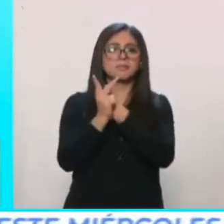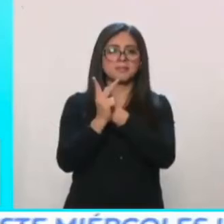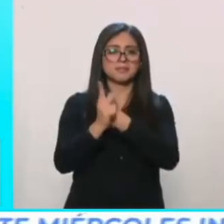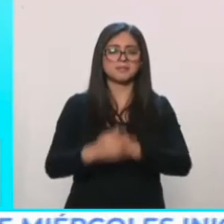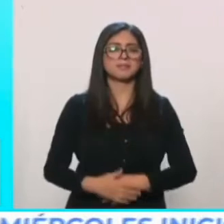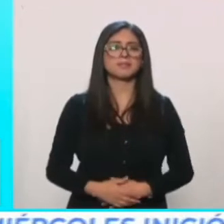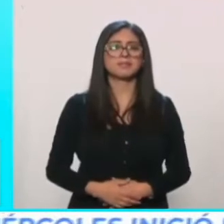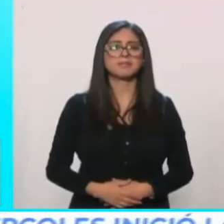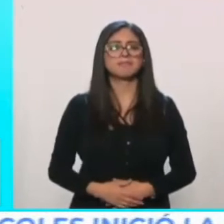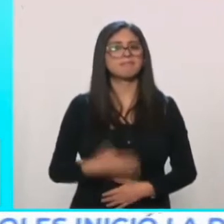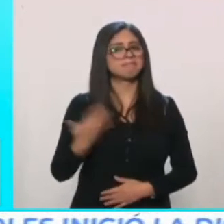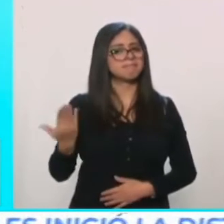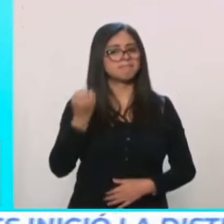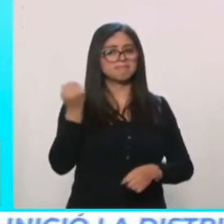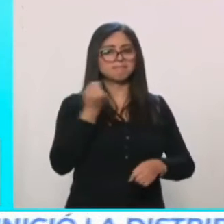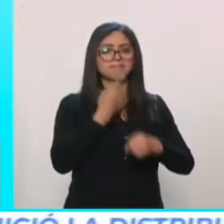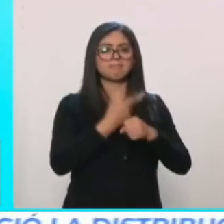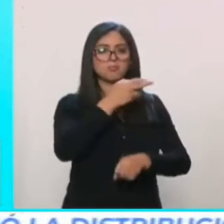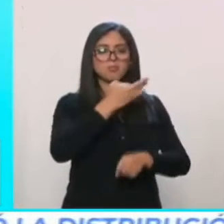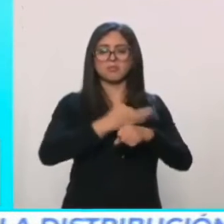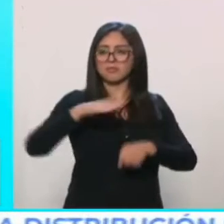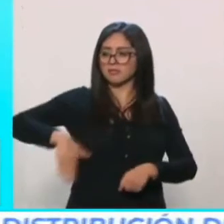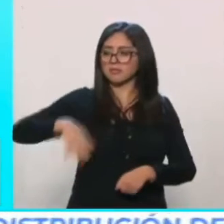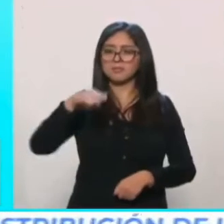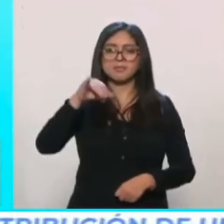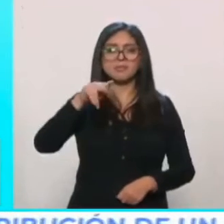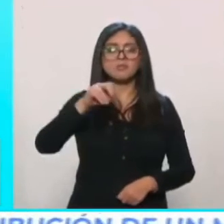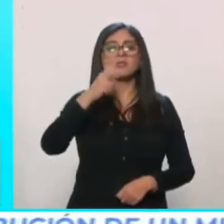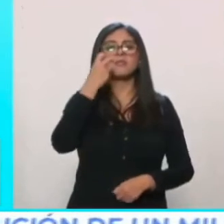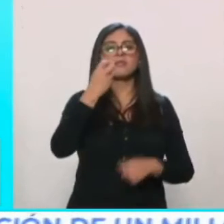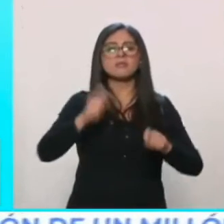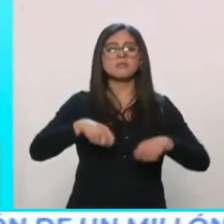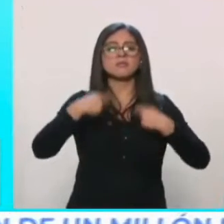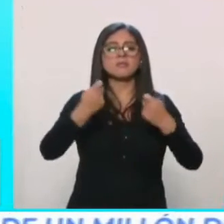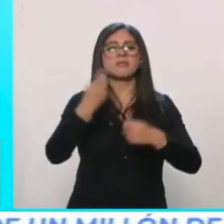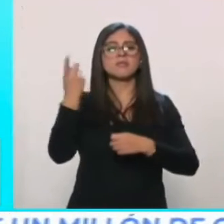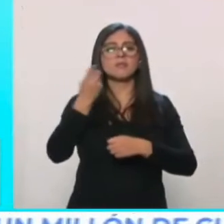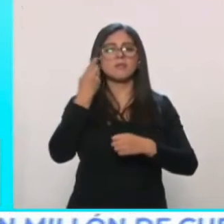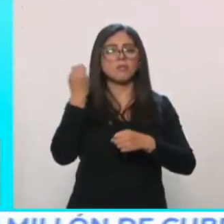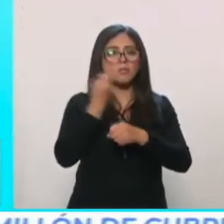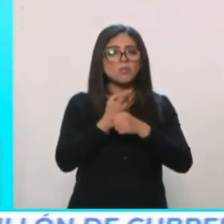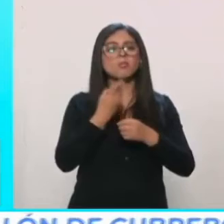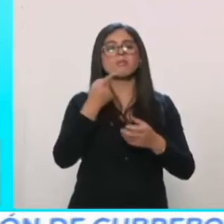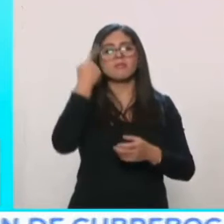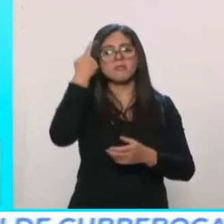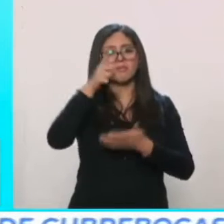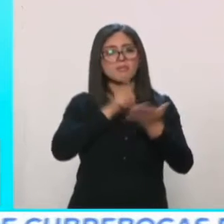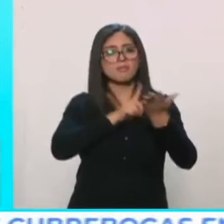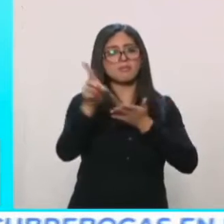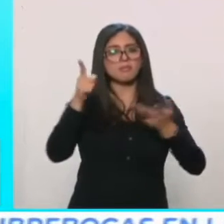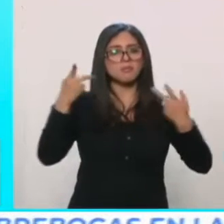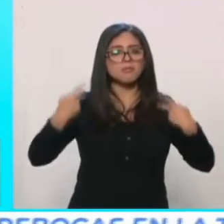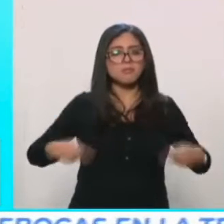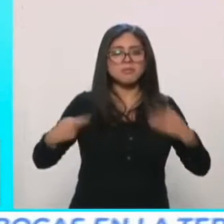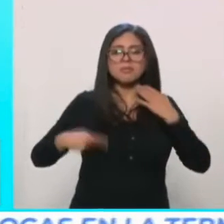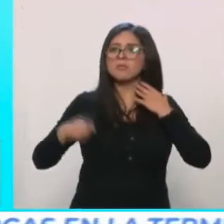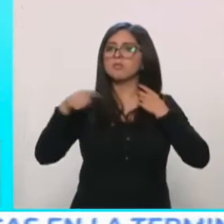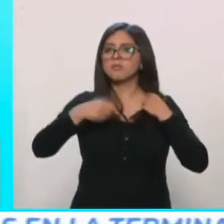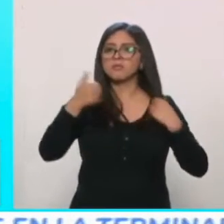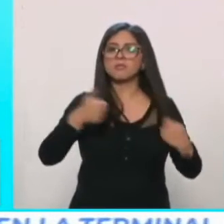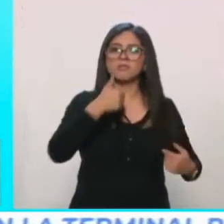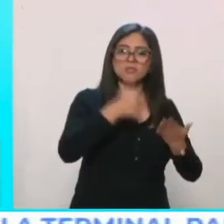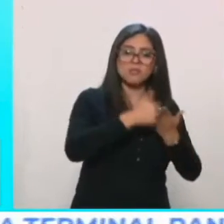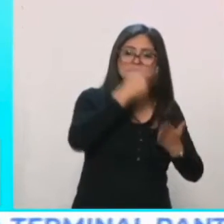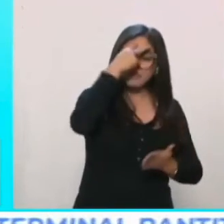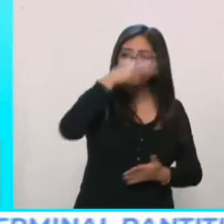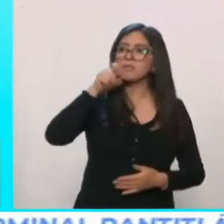nos dice el ministro con esta acción, con este intercambio, pues está garantizando el derecho cultural de los habitantes en la Ciudad de México, de los habitantes en Buenos Aires, que